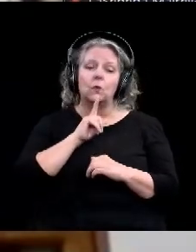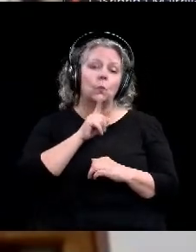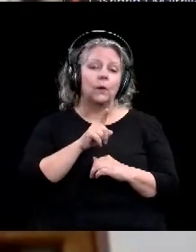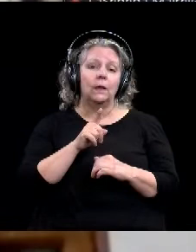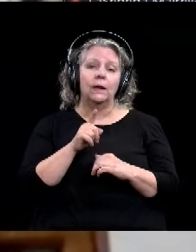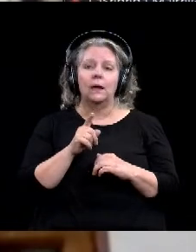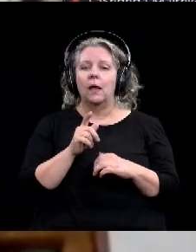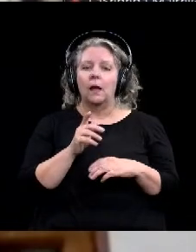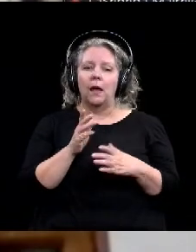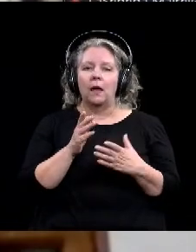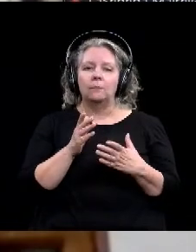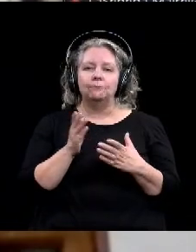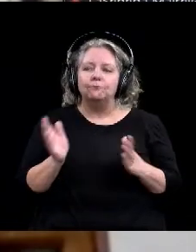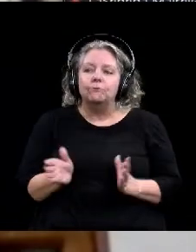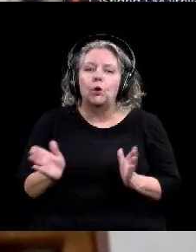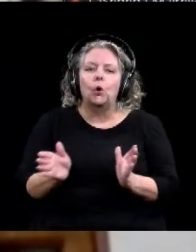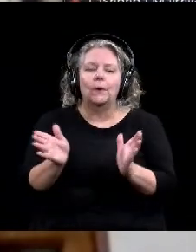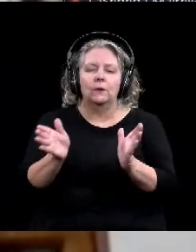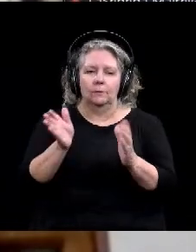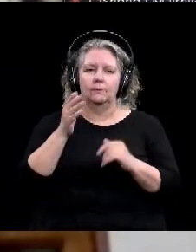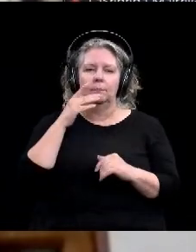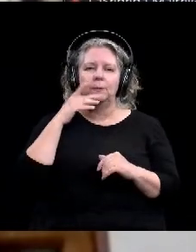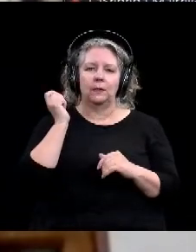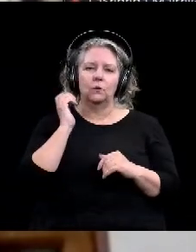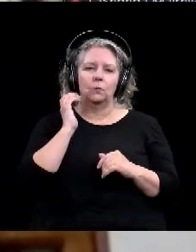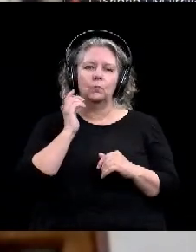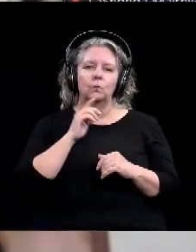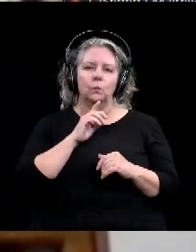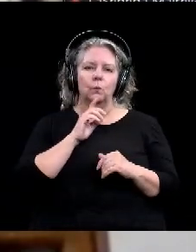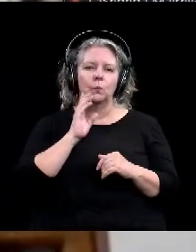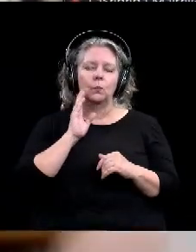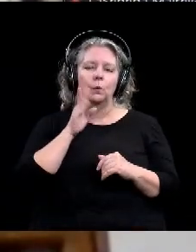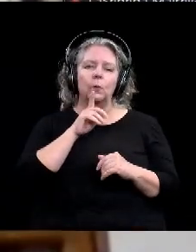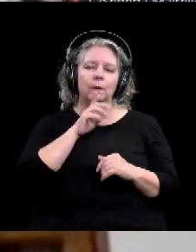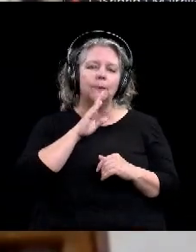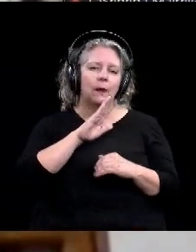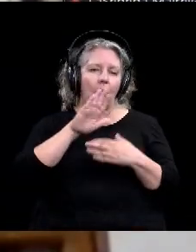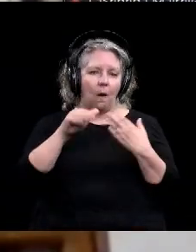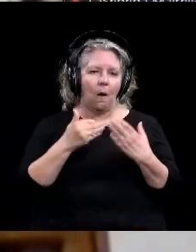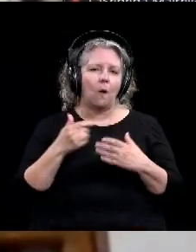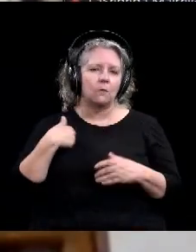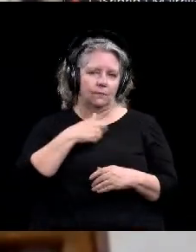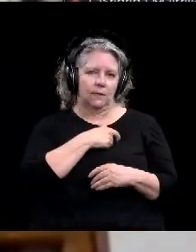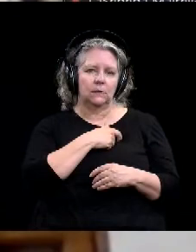en si usted es que cuándo y dónde se pueden ir a vacunar para animarlos